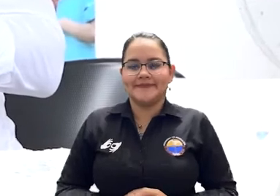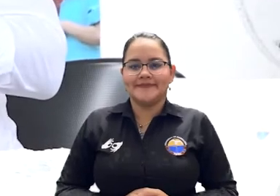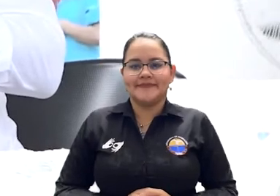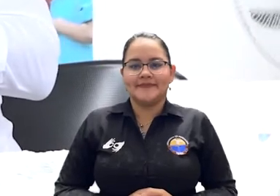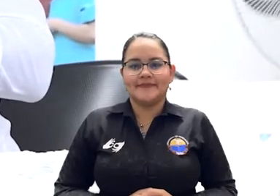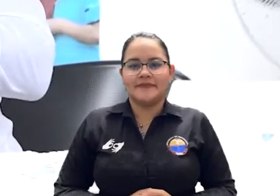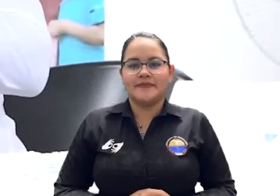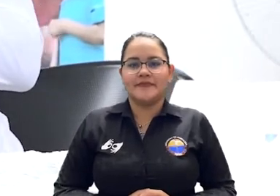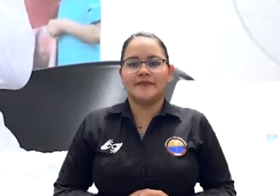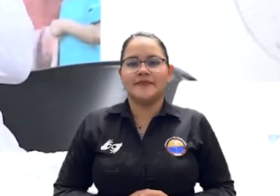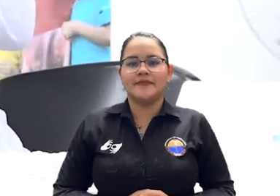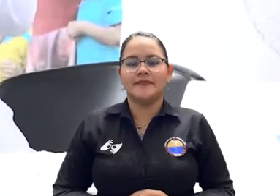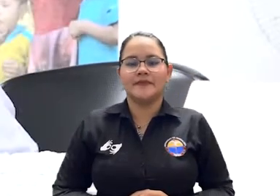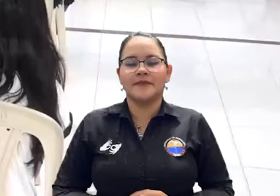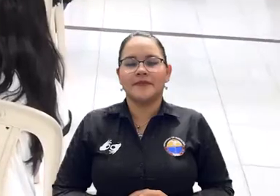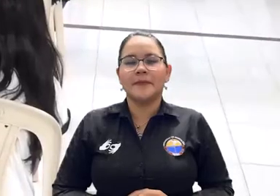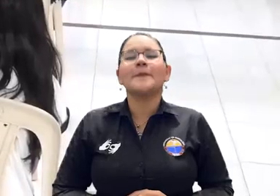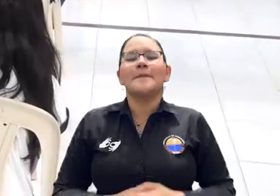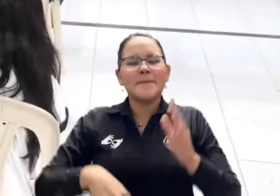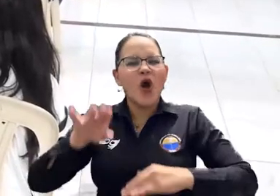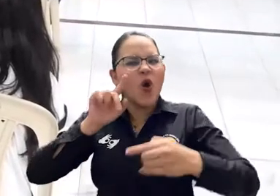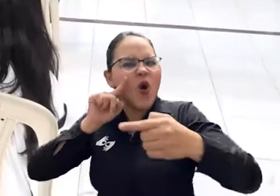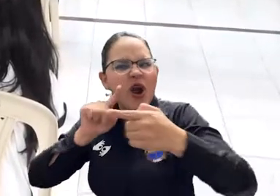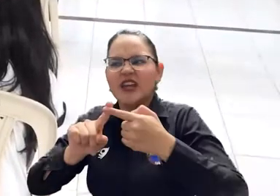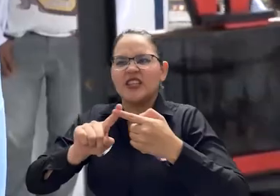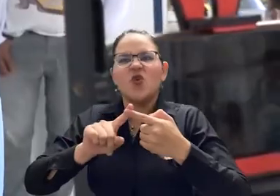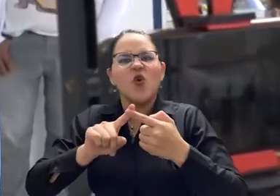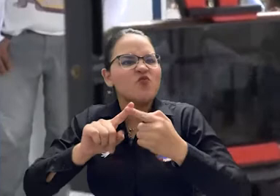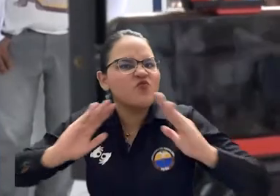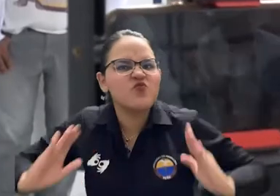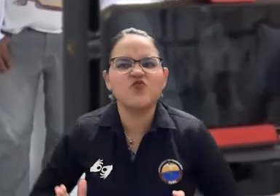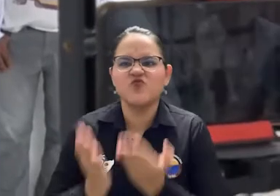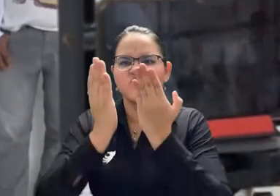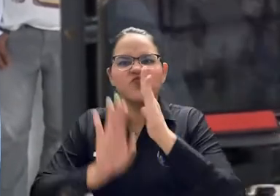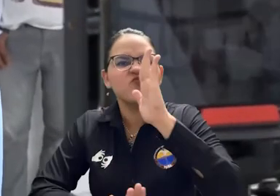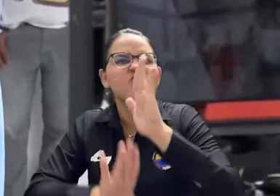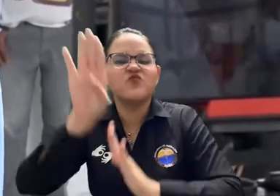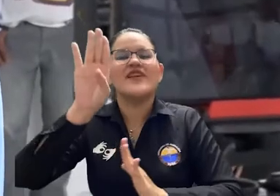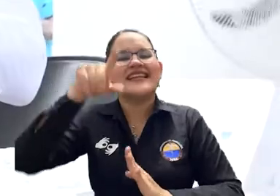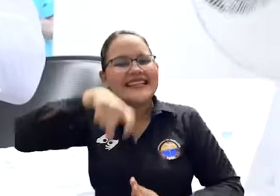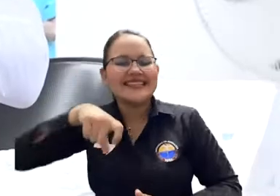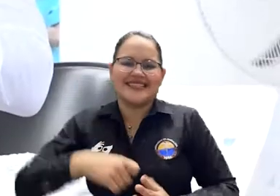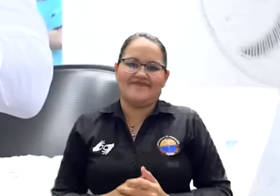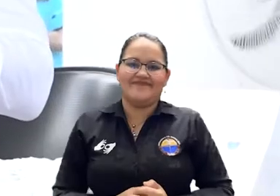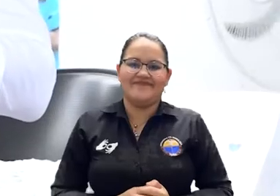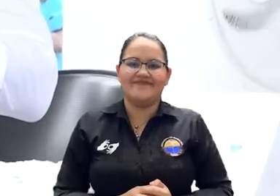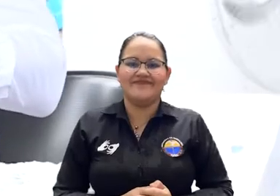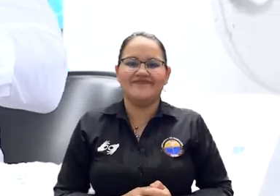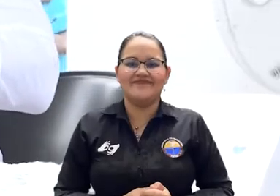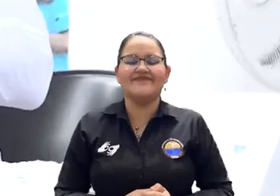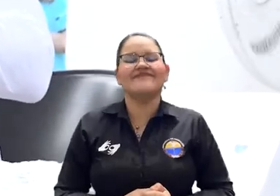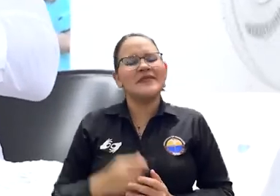prueba tengan los mejores resultados y no sean solamente dos por colegio, los que vayan directos, sino muchos más. Mire, el punto no es cuánto saque y